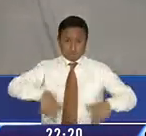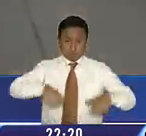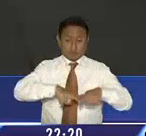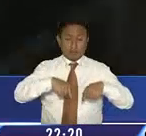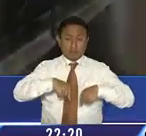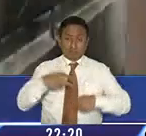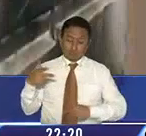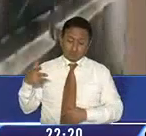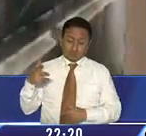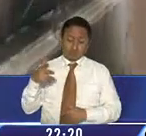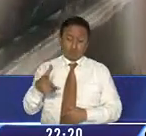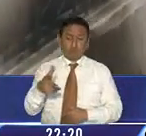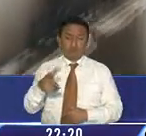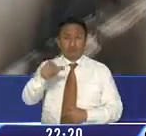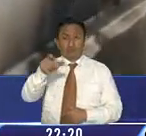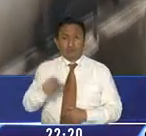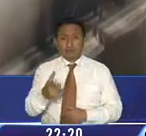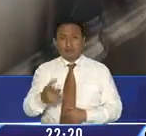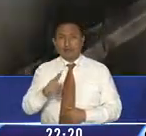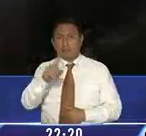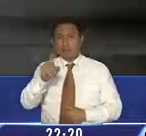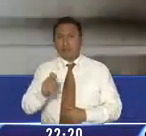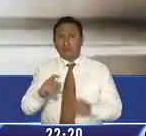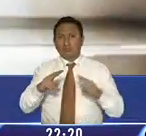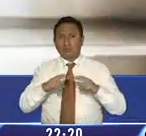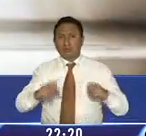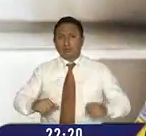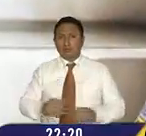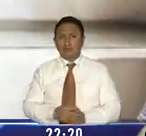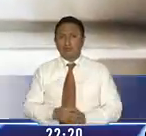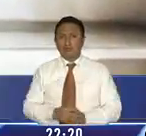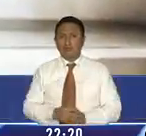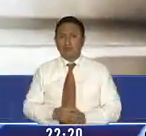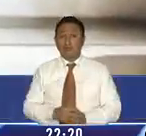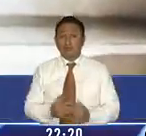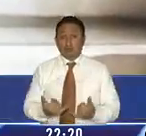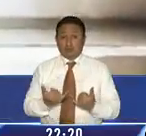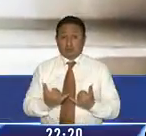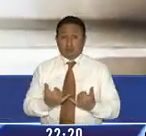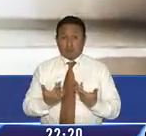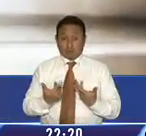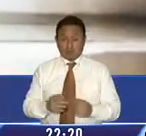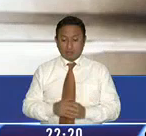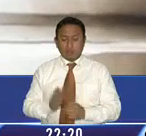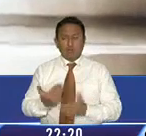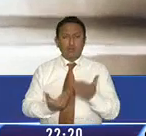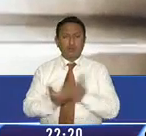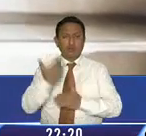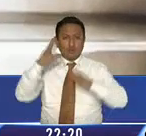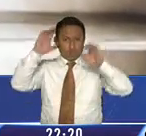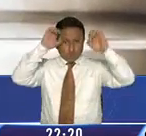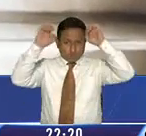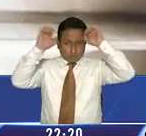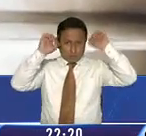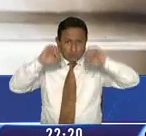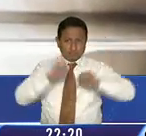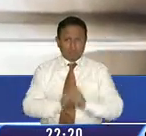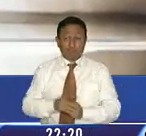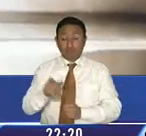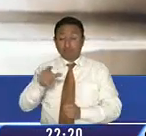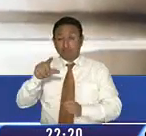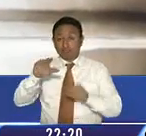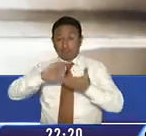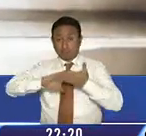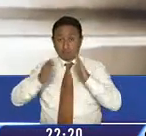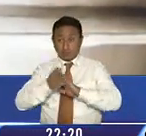hizo presente para recabar información. Hemos tratado de establecer estrategias para generar asambleas comunitarias